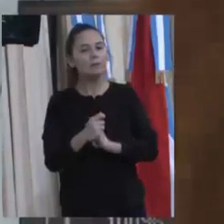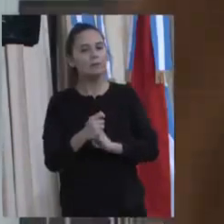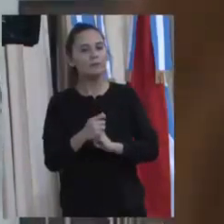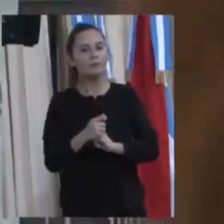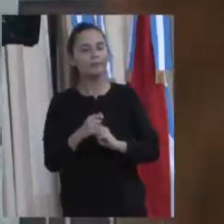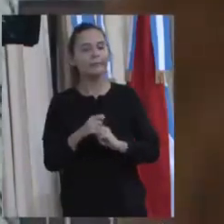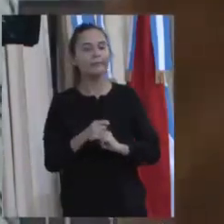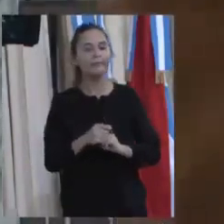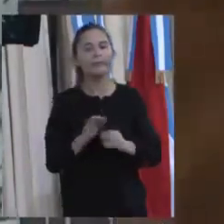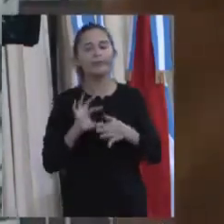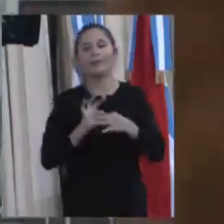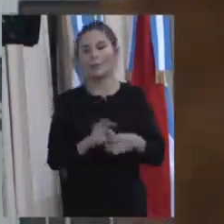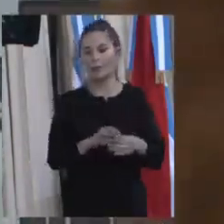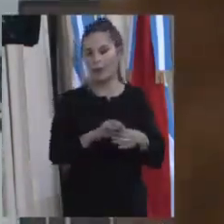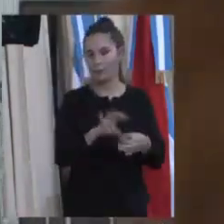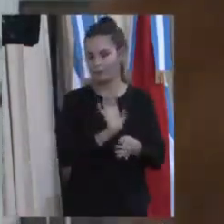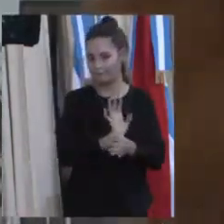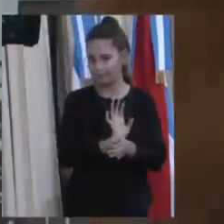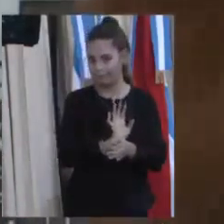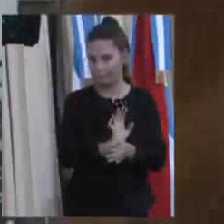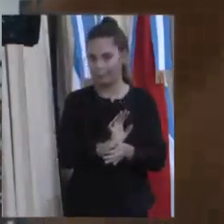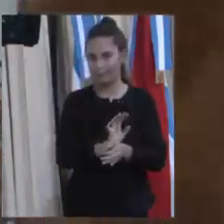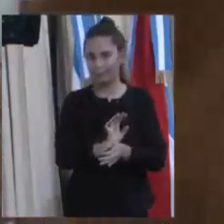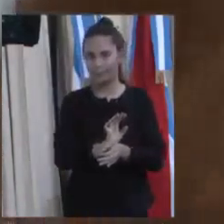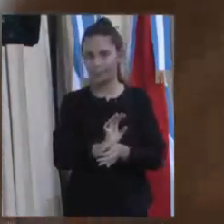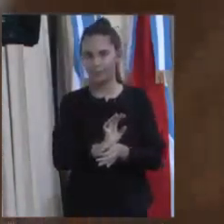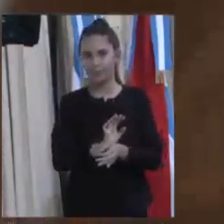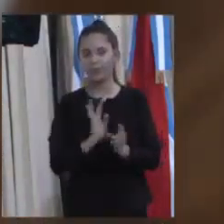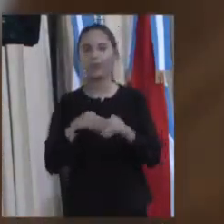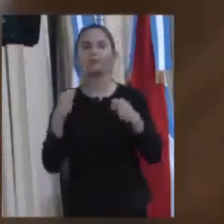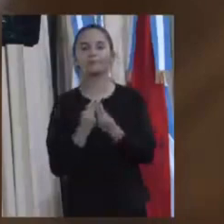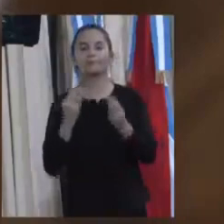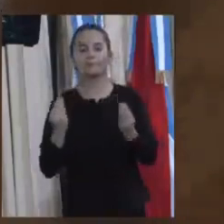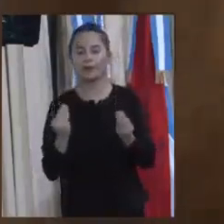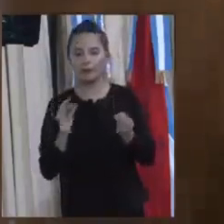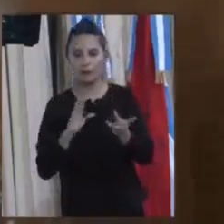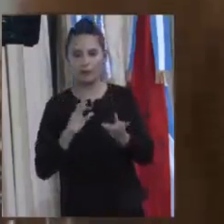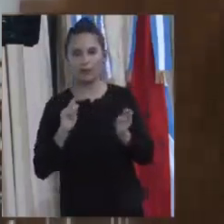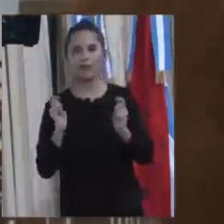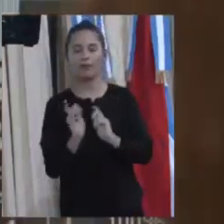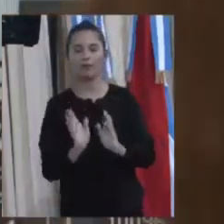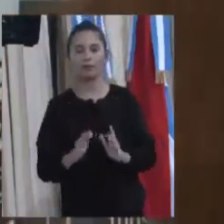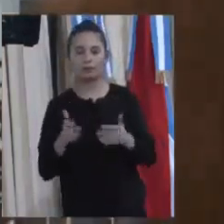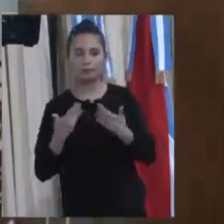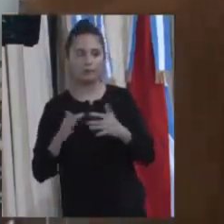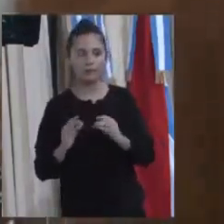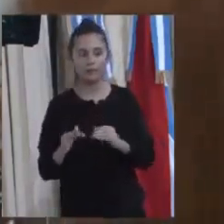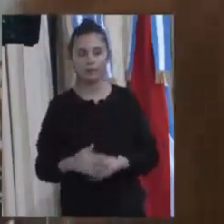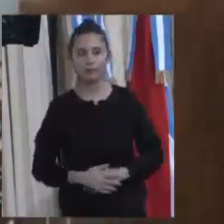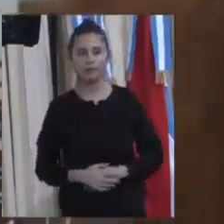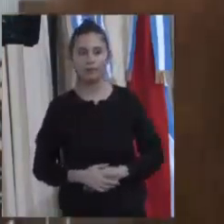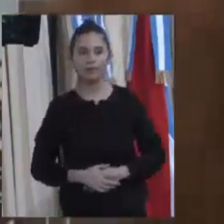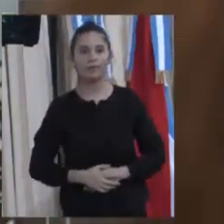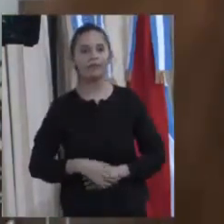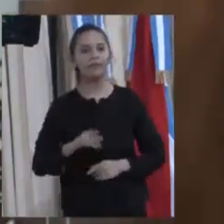términos conceptuales que aparece como resultado de esta transformación, voy a ir un poquito más rápido, es